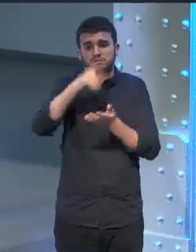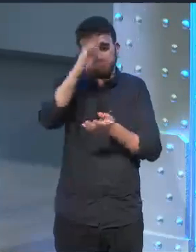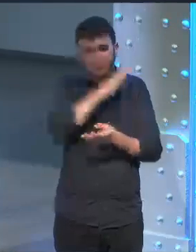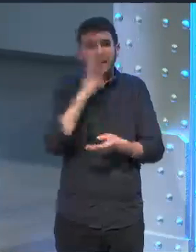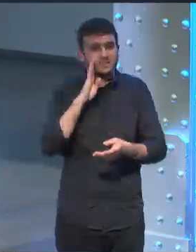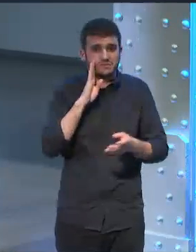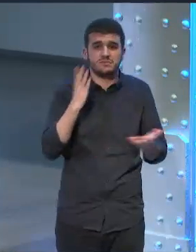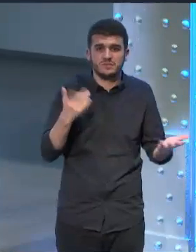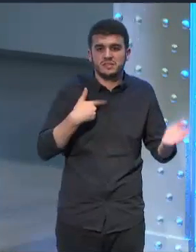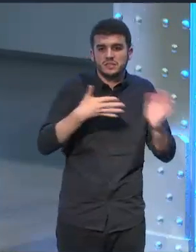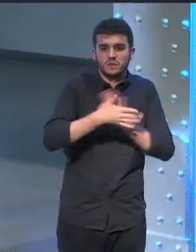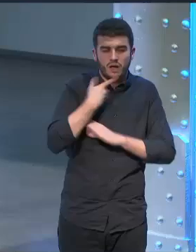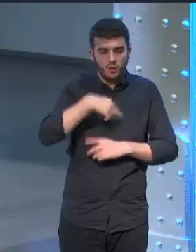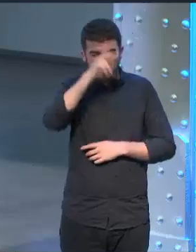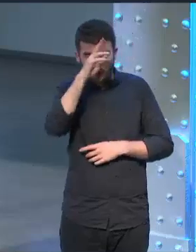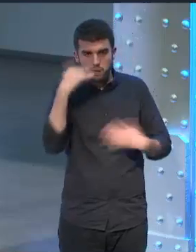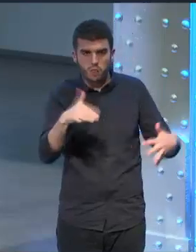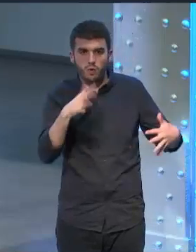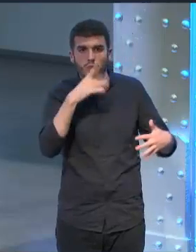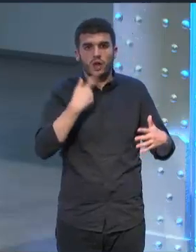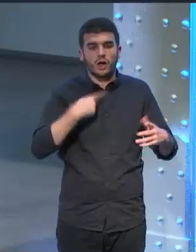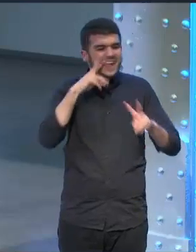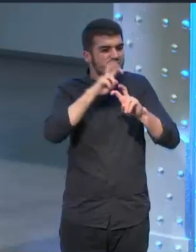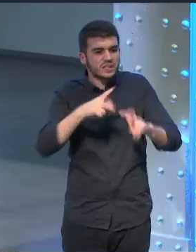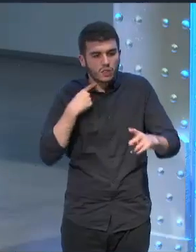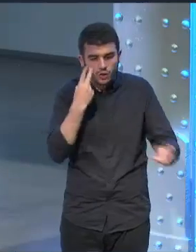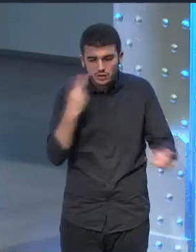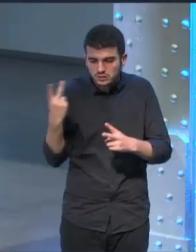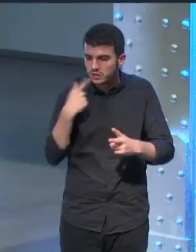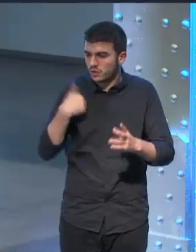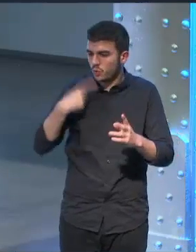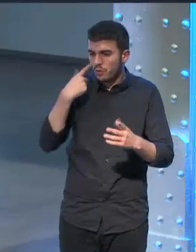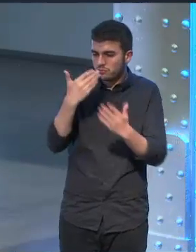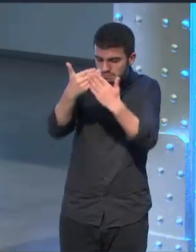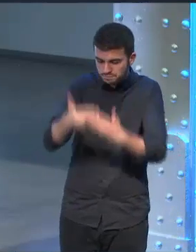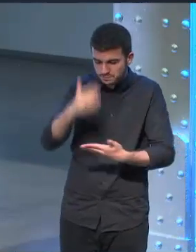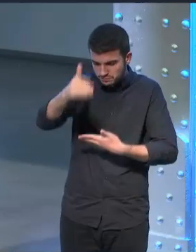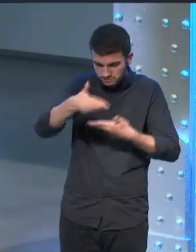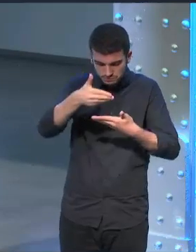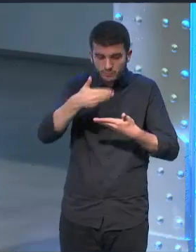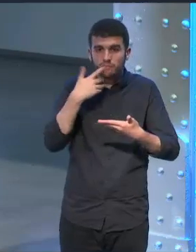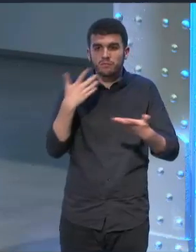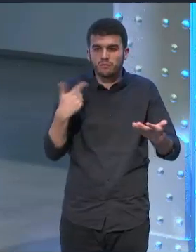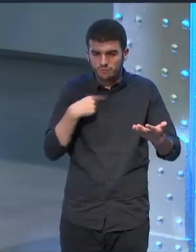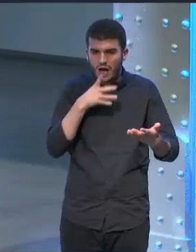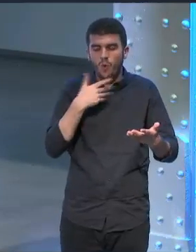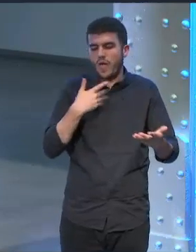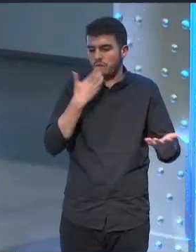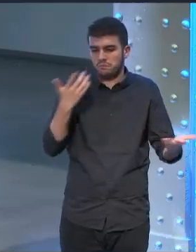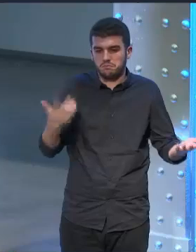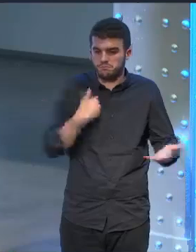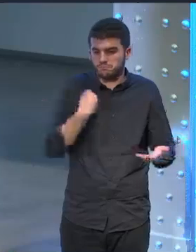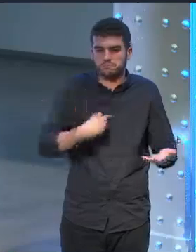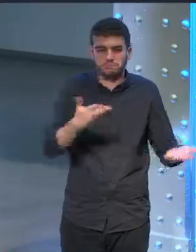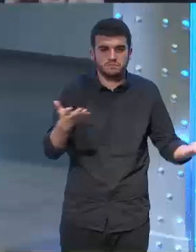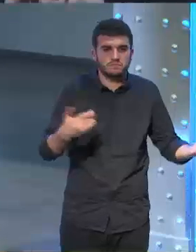que a mí me preocupa muchas veces cuando vamos a hacer investigaciones, ese tipo de cuestiones, vamos a entrevistar igual